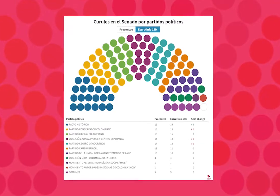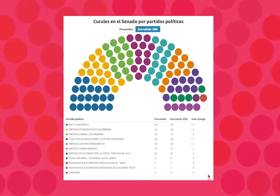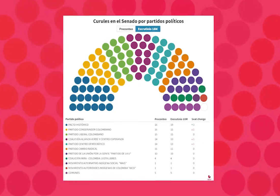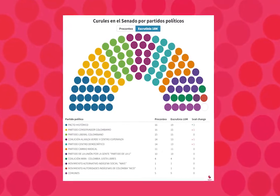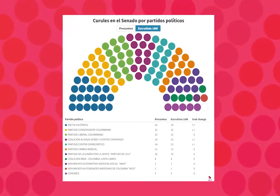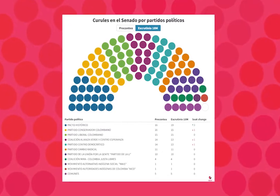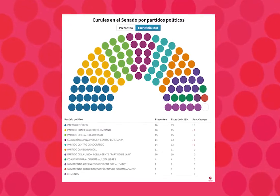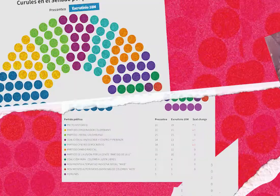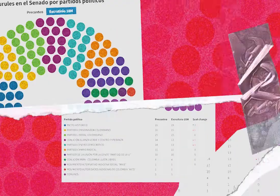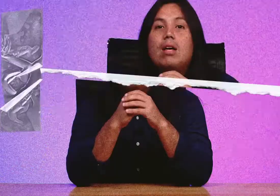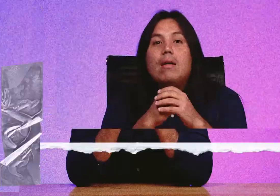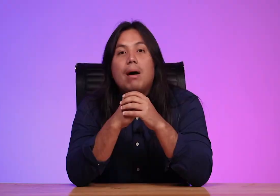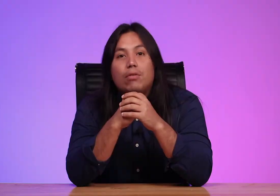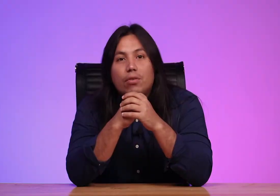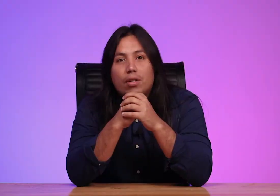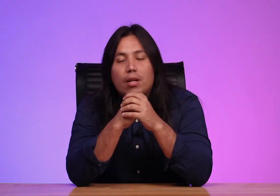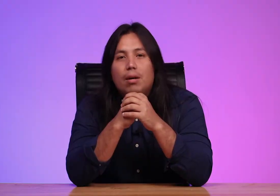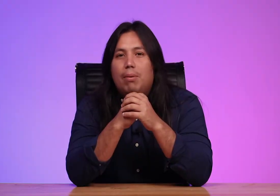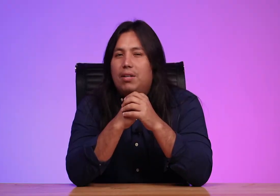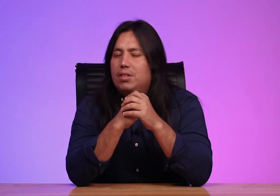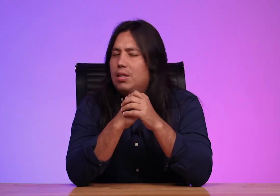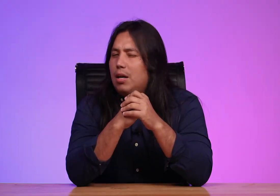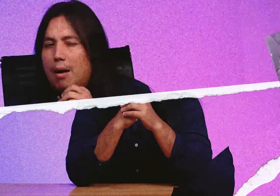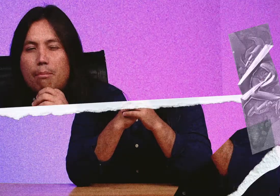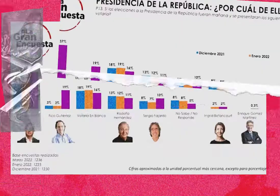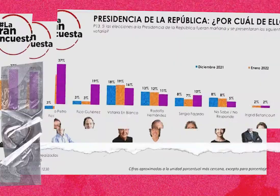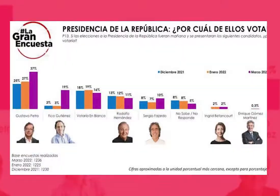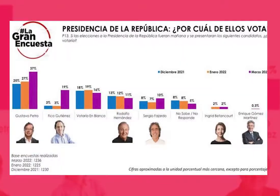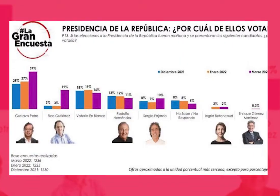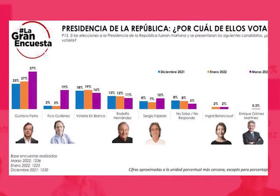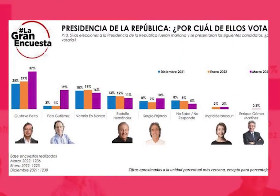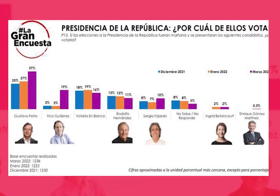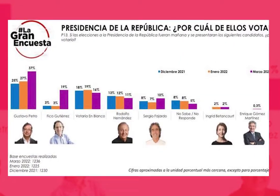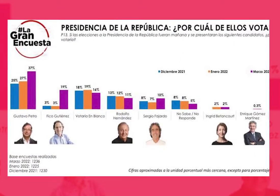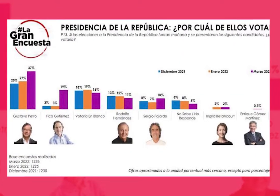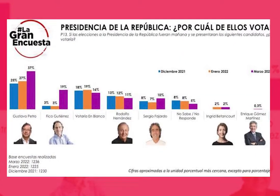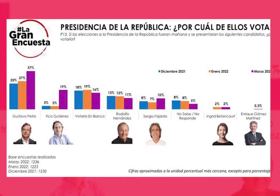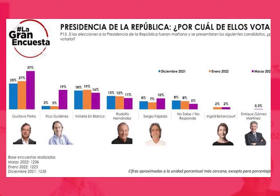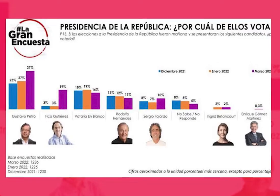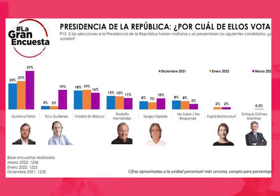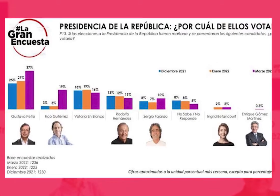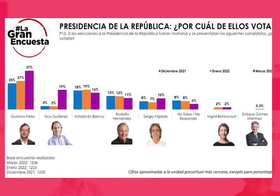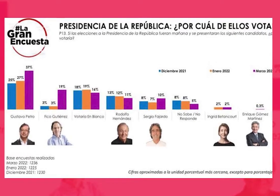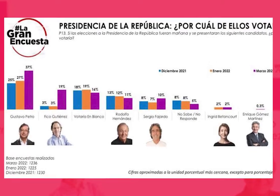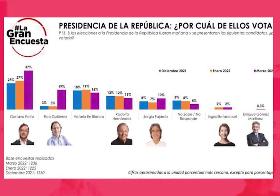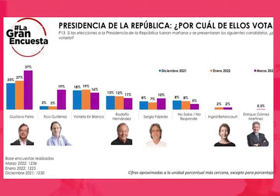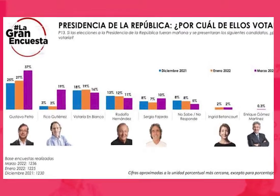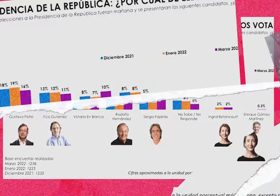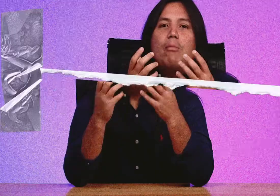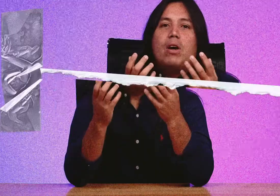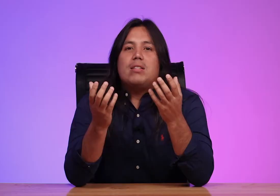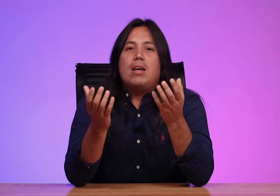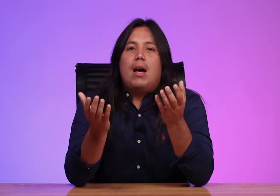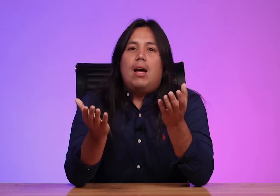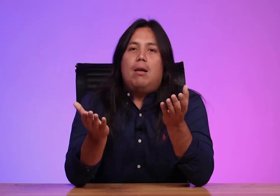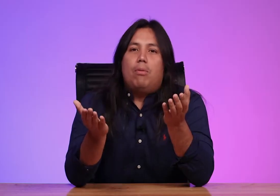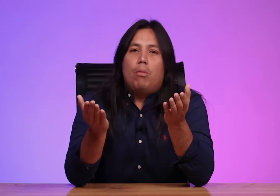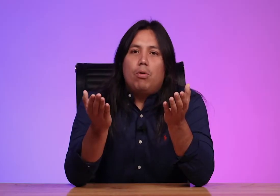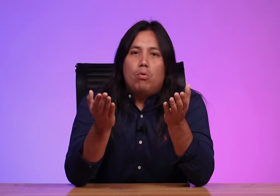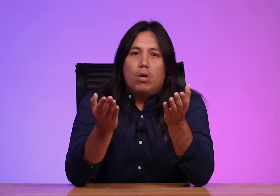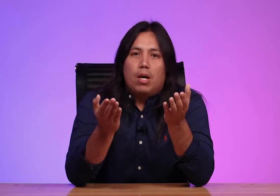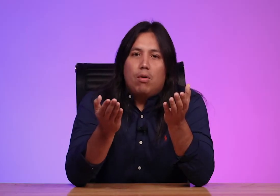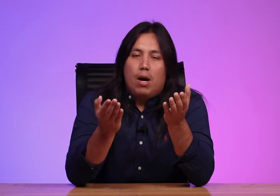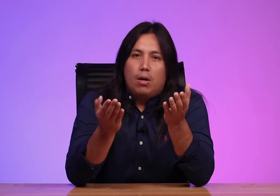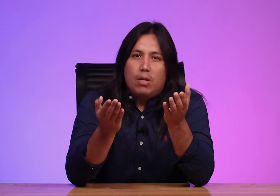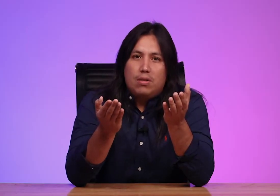como en el Senado colombiano, y además parece tenerla muy difícil en las próximas elecciones presidenciales. Pero dejemos que sea el